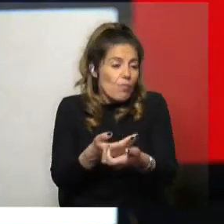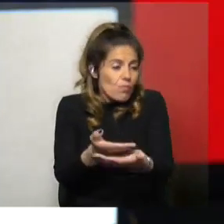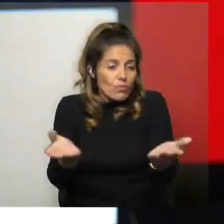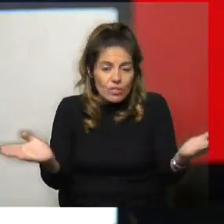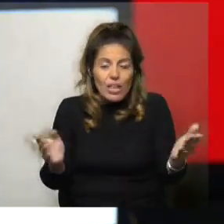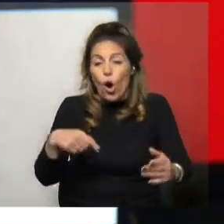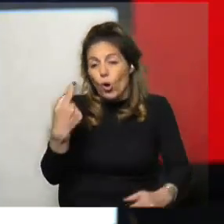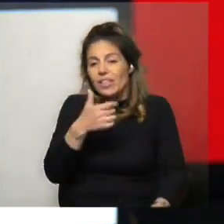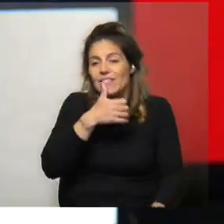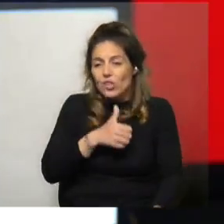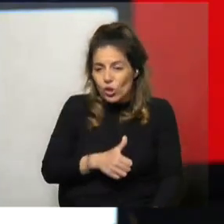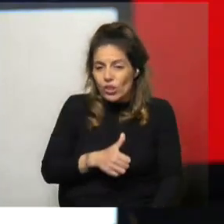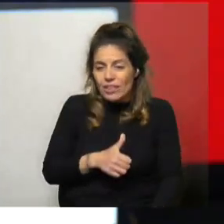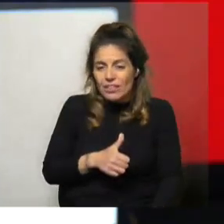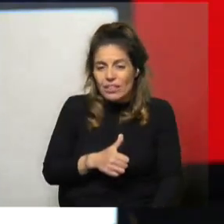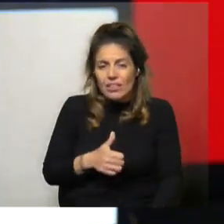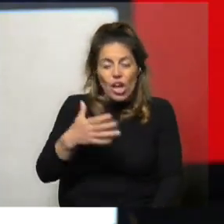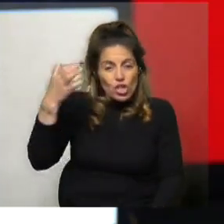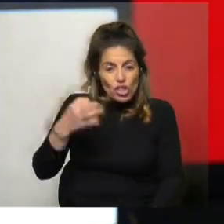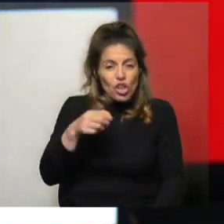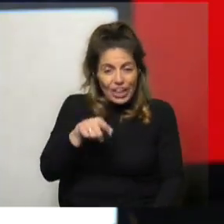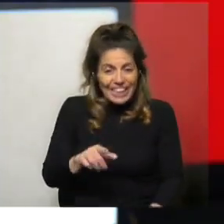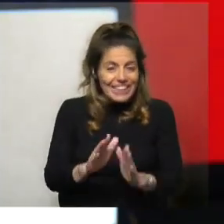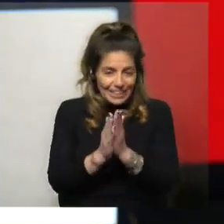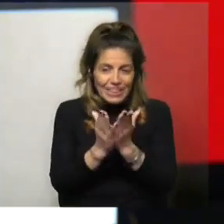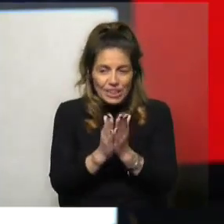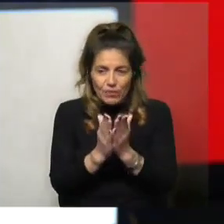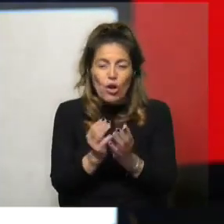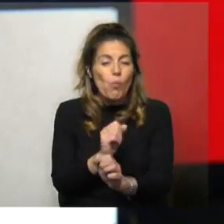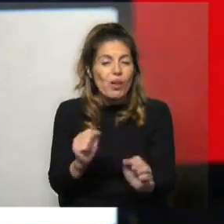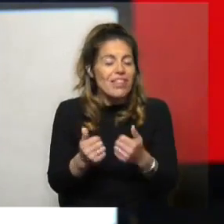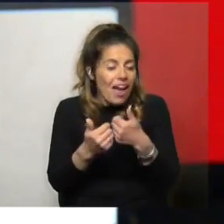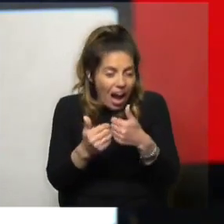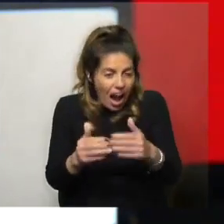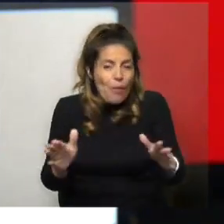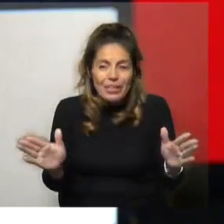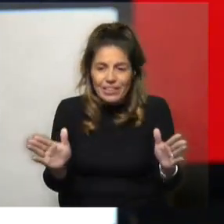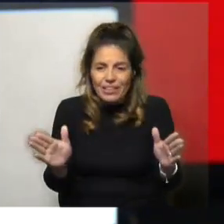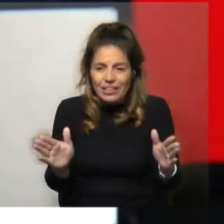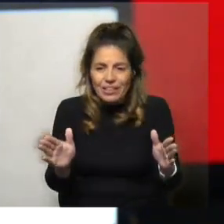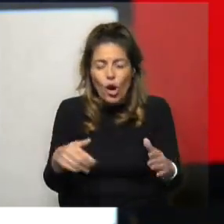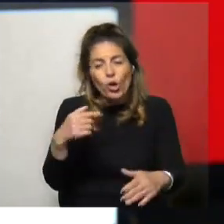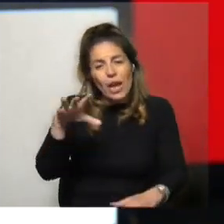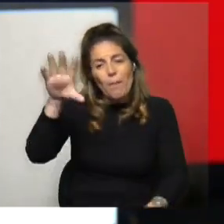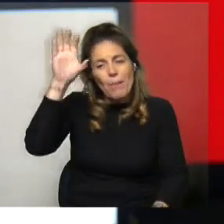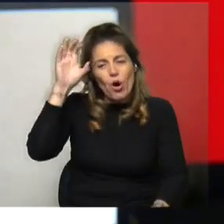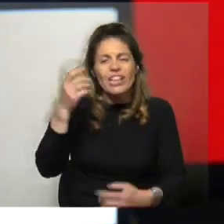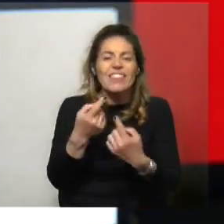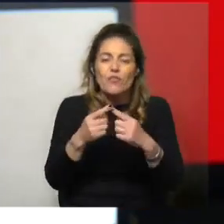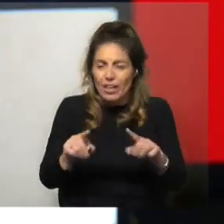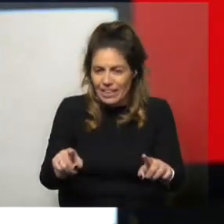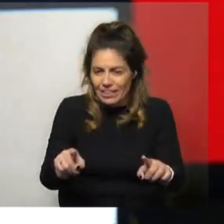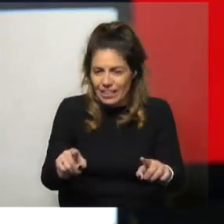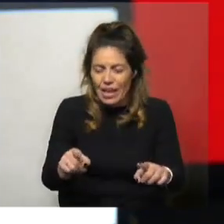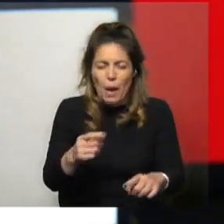historias Yo creo que el granito de arena de este libro puede ser abrir otras otras memorias memorias diferentes hay